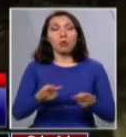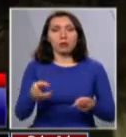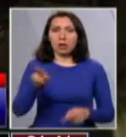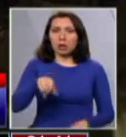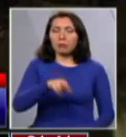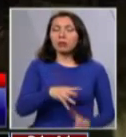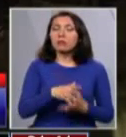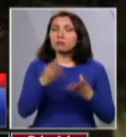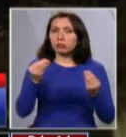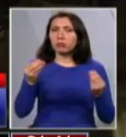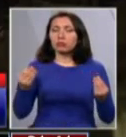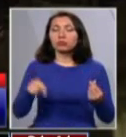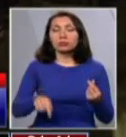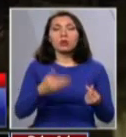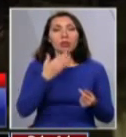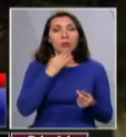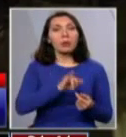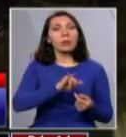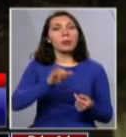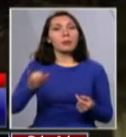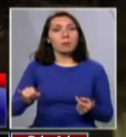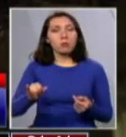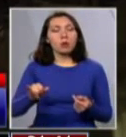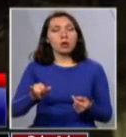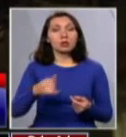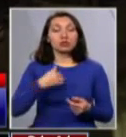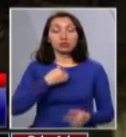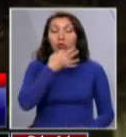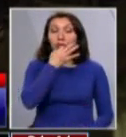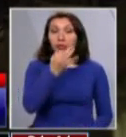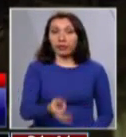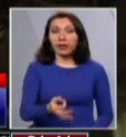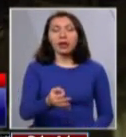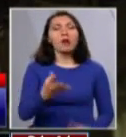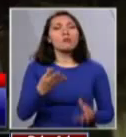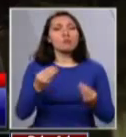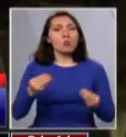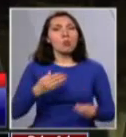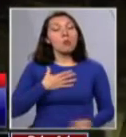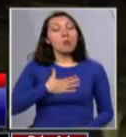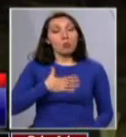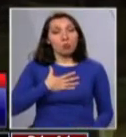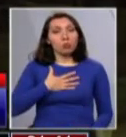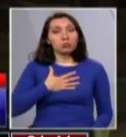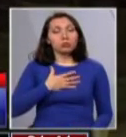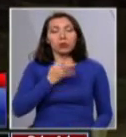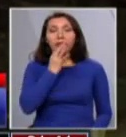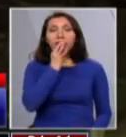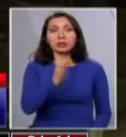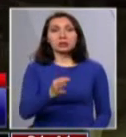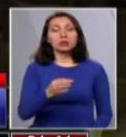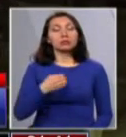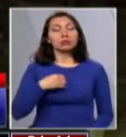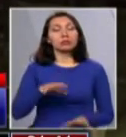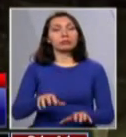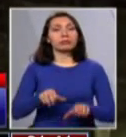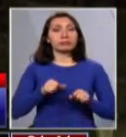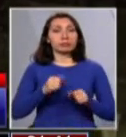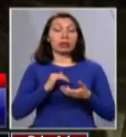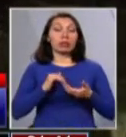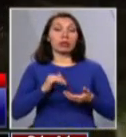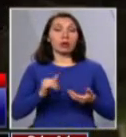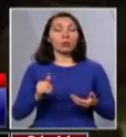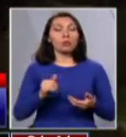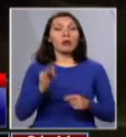reiteradas veces y también después señalado que he tenido mucho gusto en decir que me retracto porque he